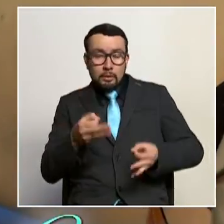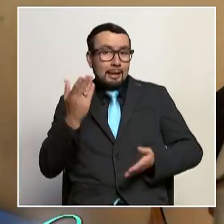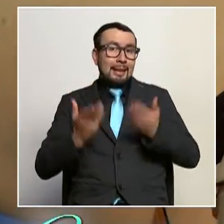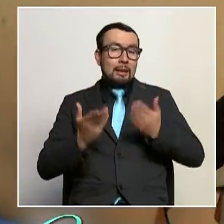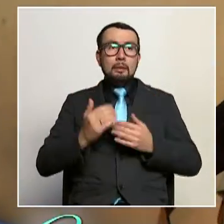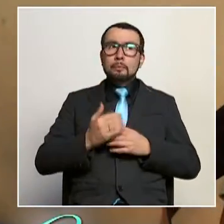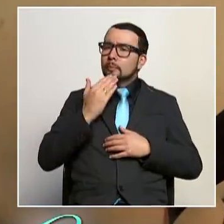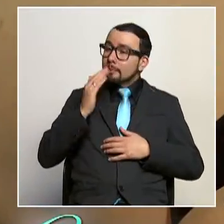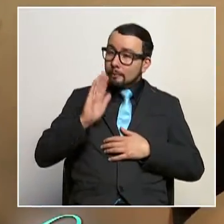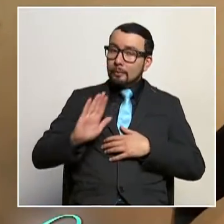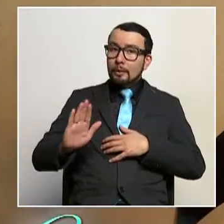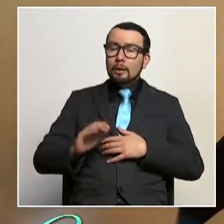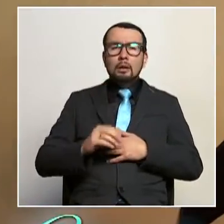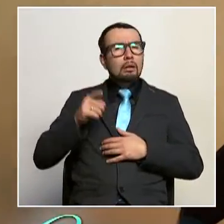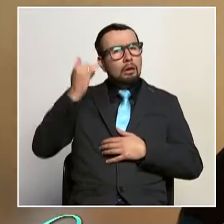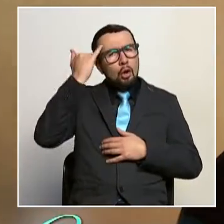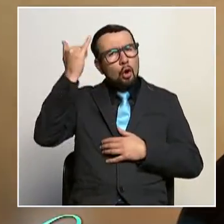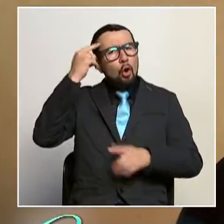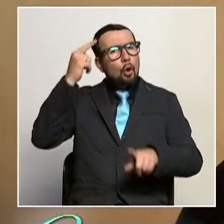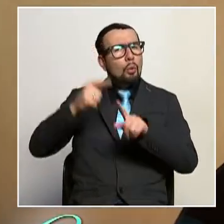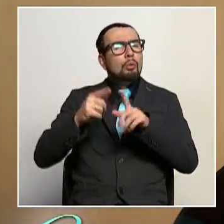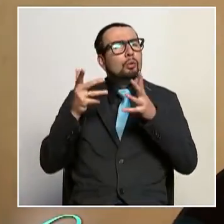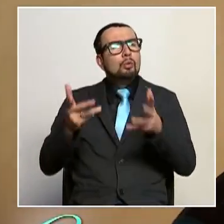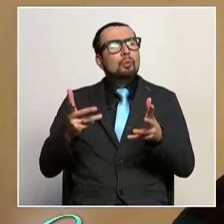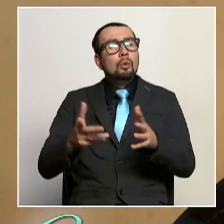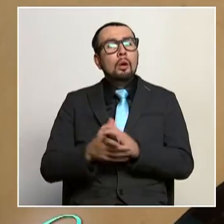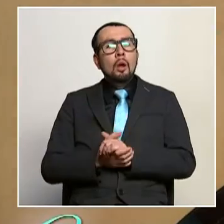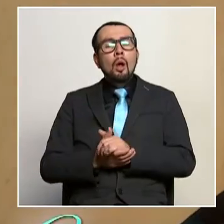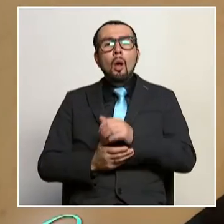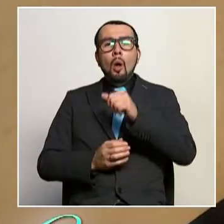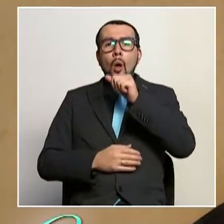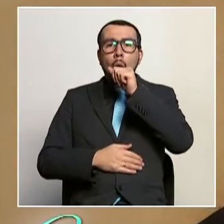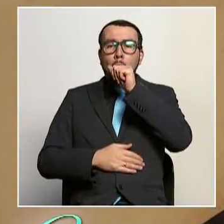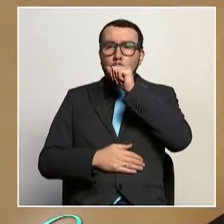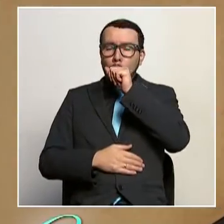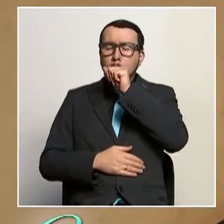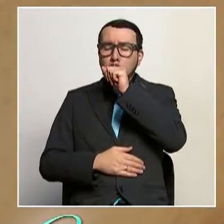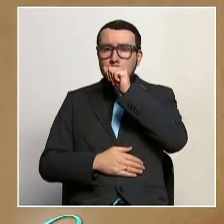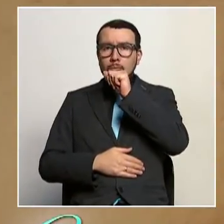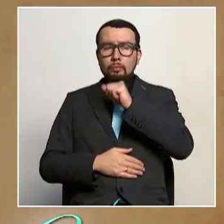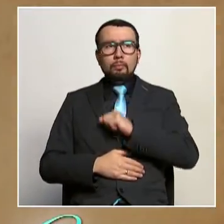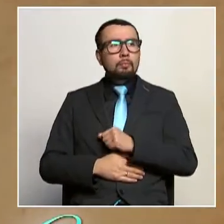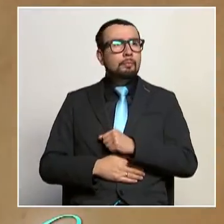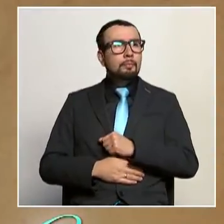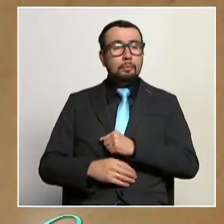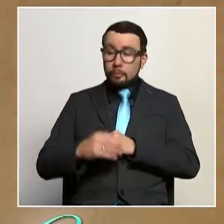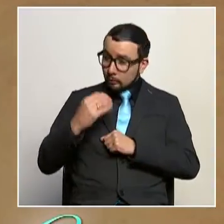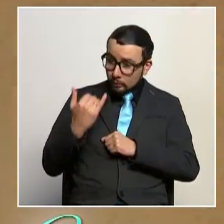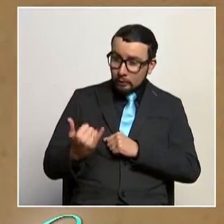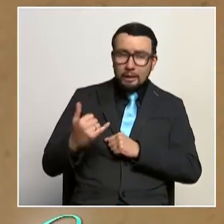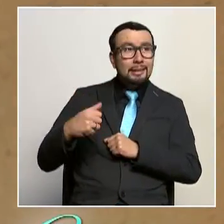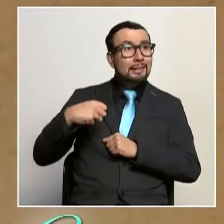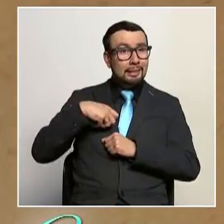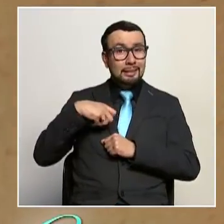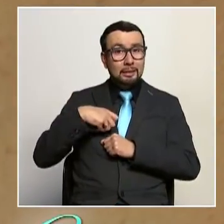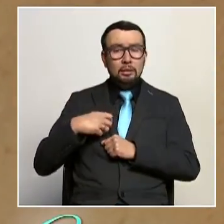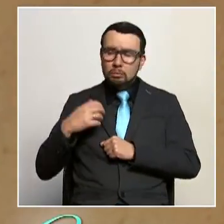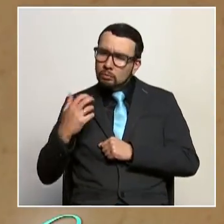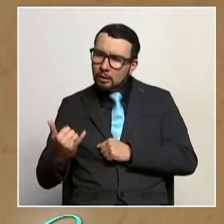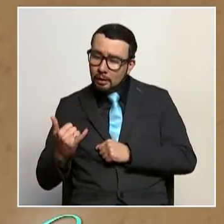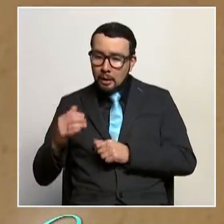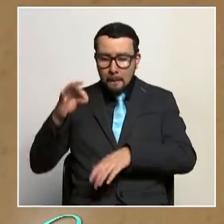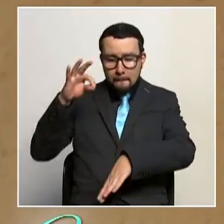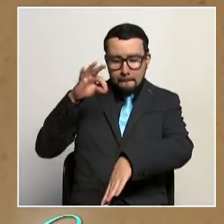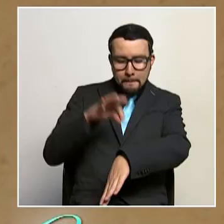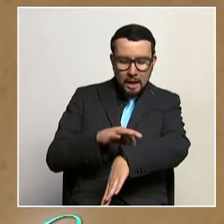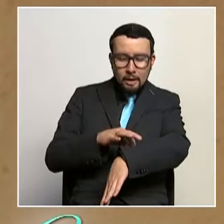él, la idea es utilizar un punto, ¿sí?, que tenga la capacidad de estimular en